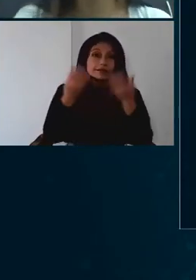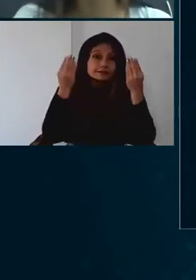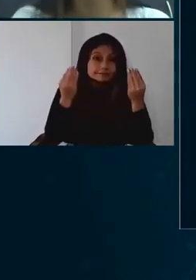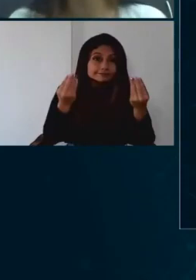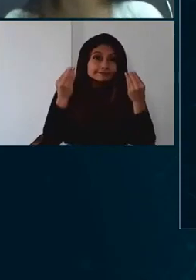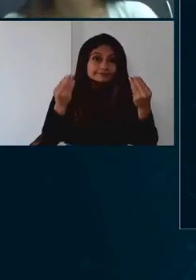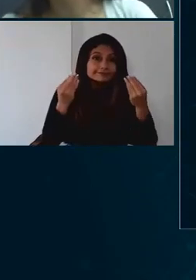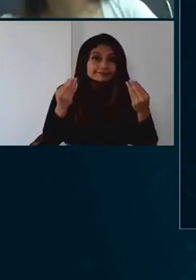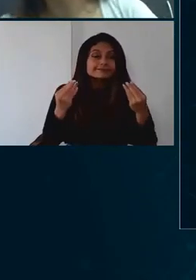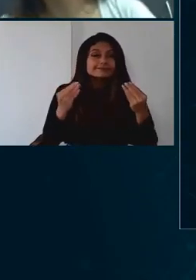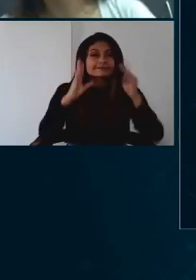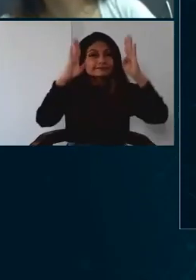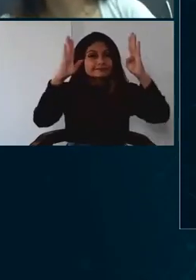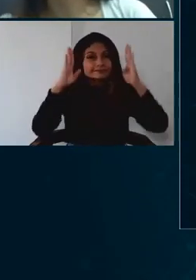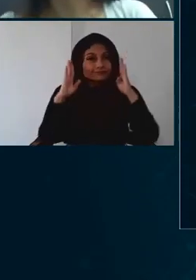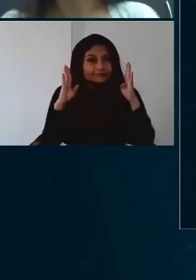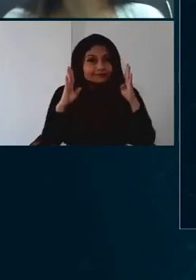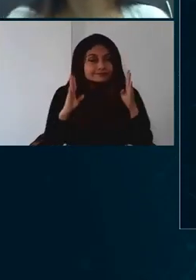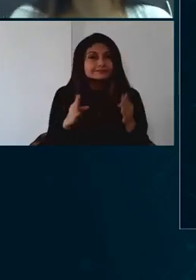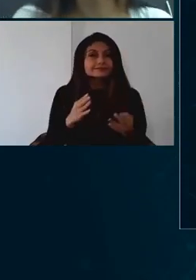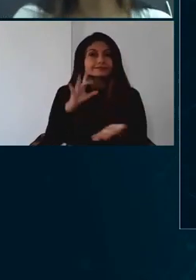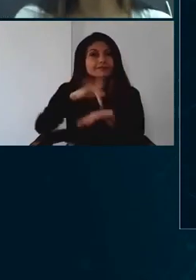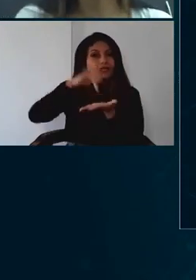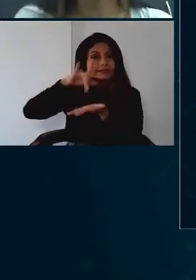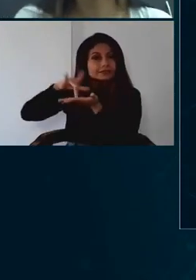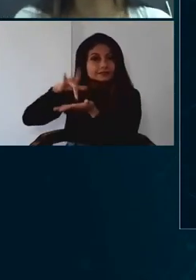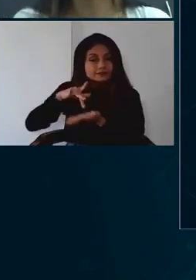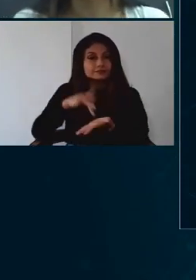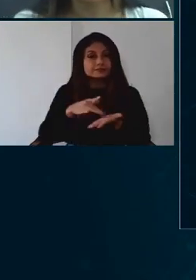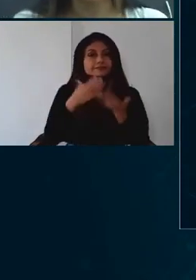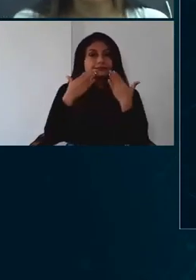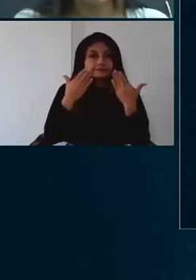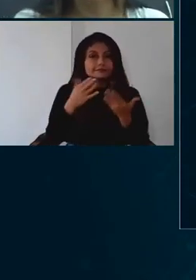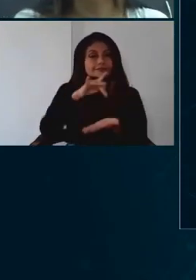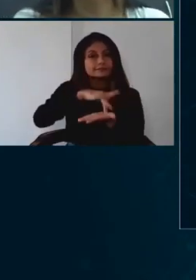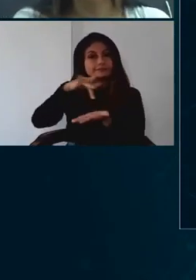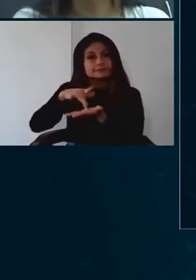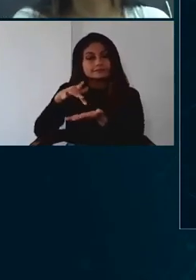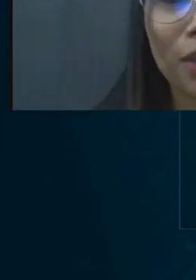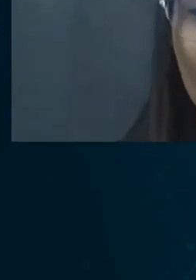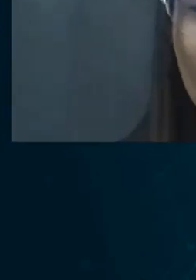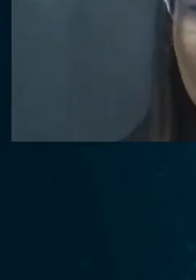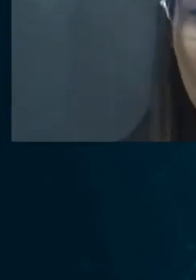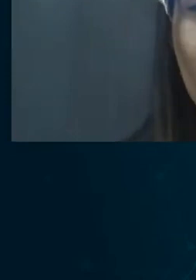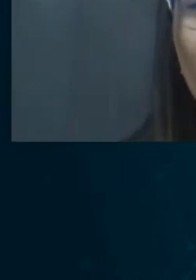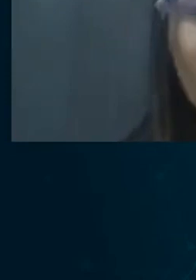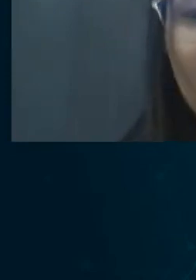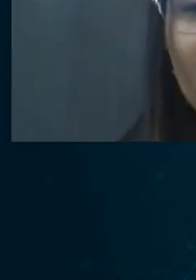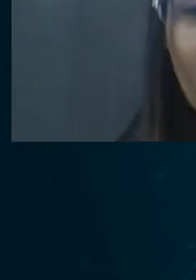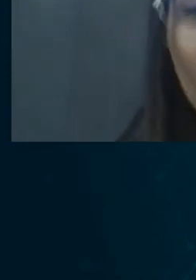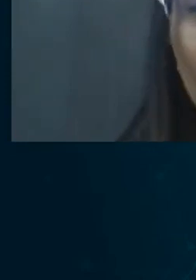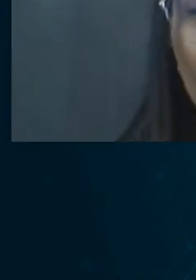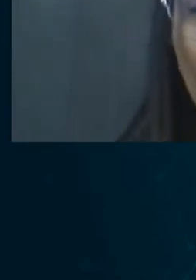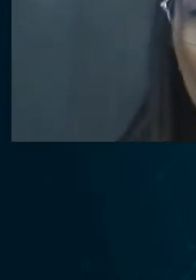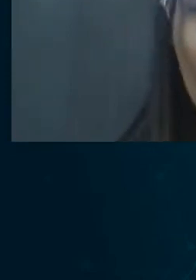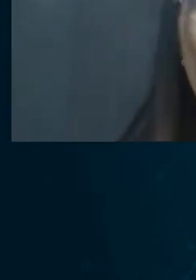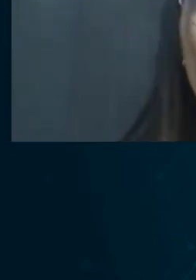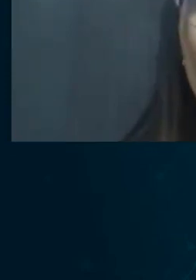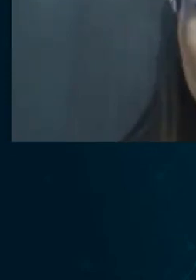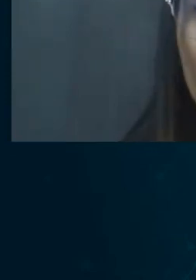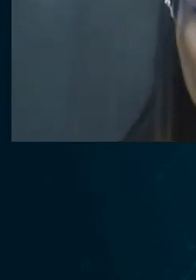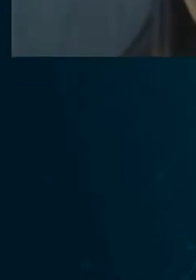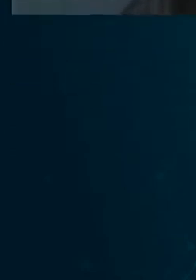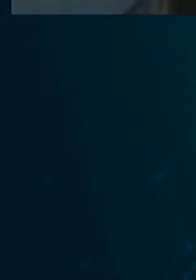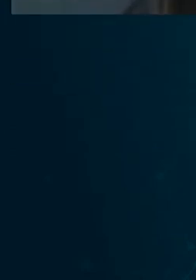Muchísimas gracias por su participación y por su asistencia a esta presentación. Diseño de un sistema tecnológico industrial